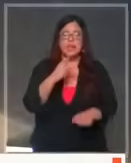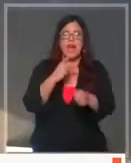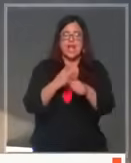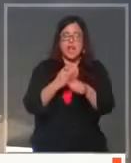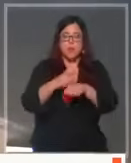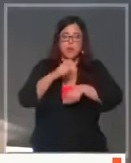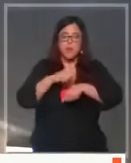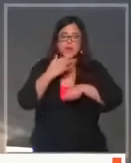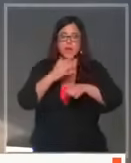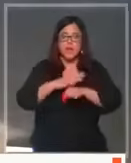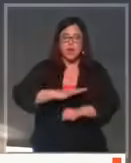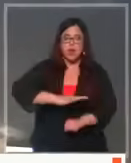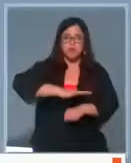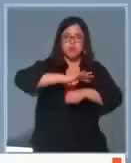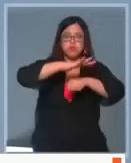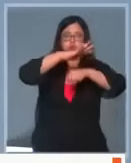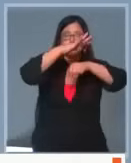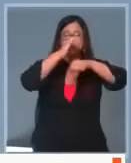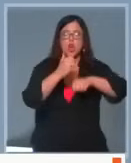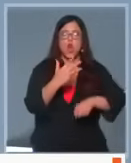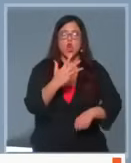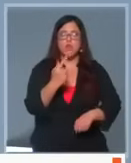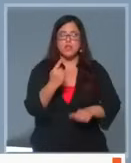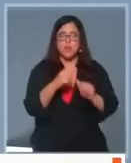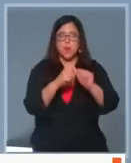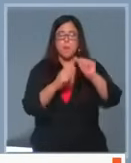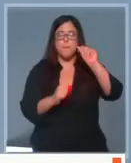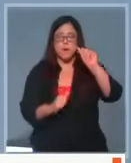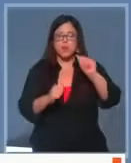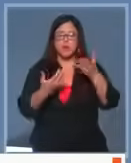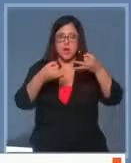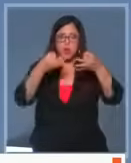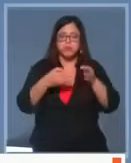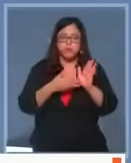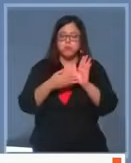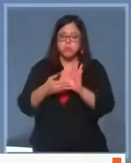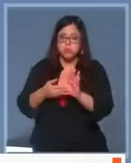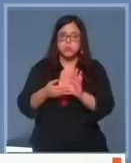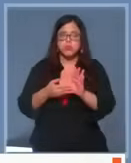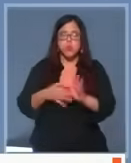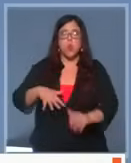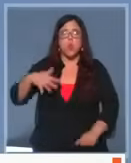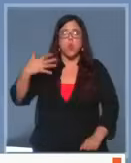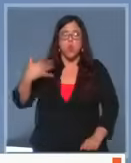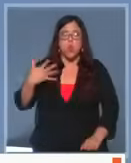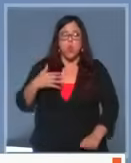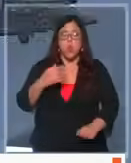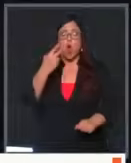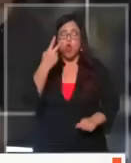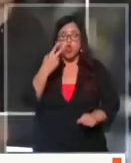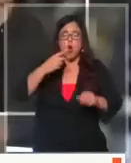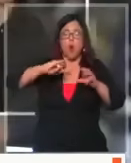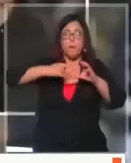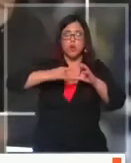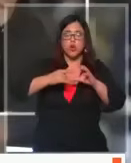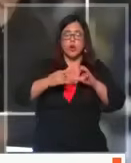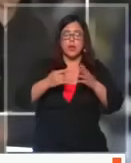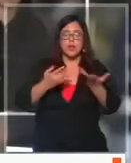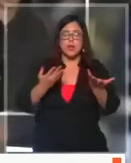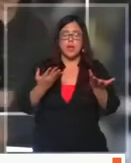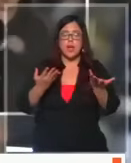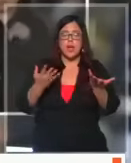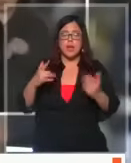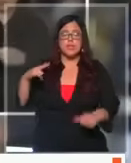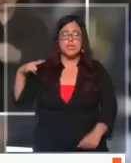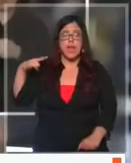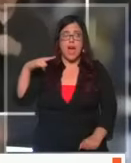una altura de 91 metros sobre terreno para demostrar en altura sus poderosos dos motores. La Fuerza Aérea que se presenta